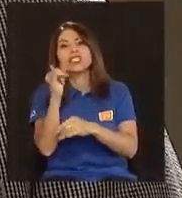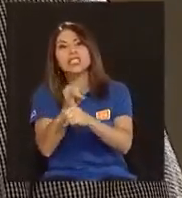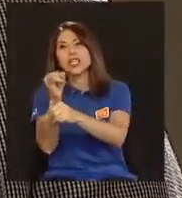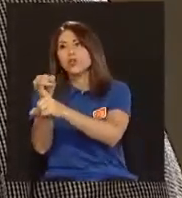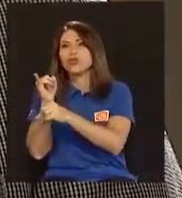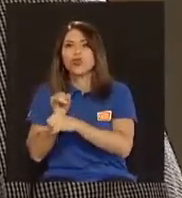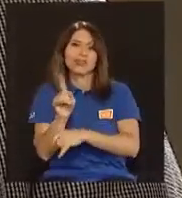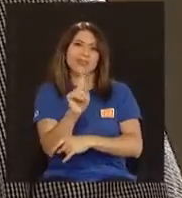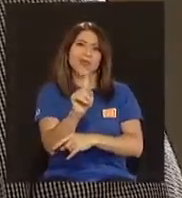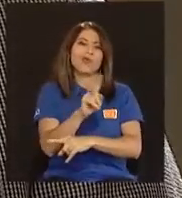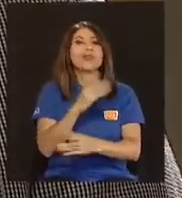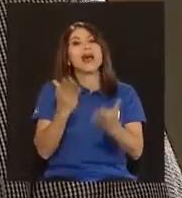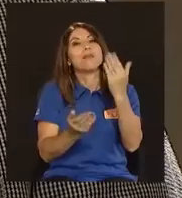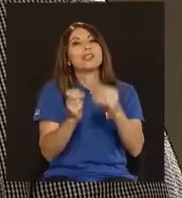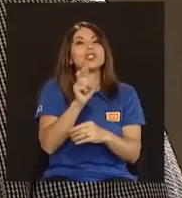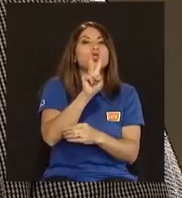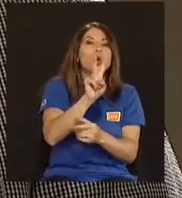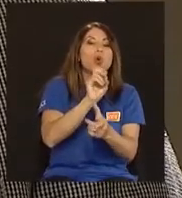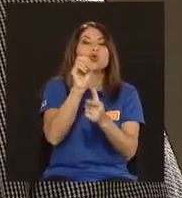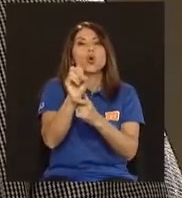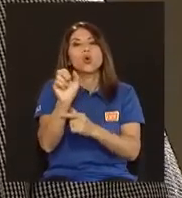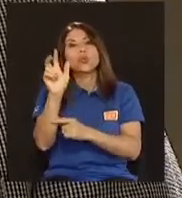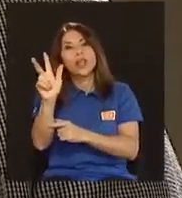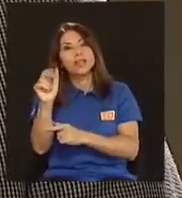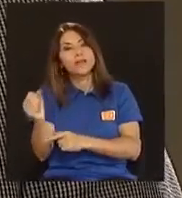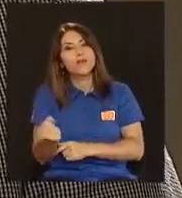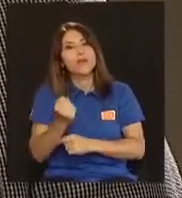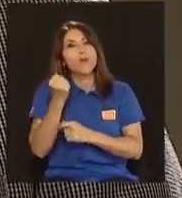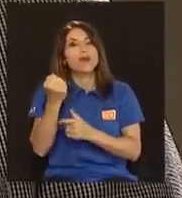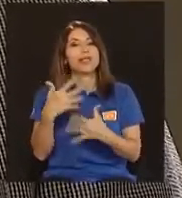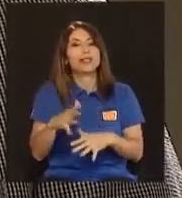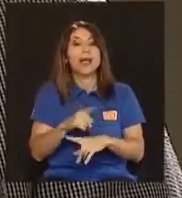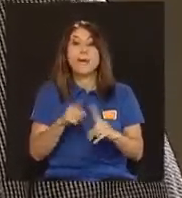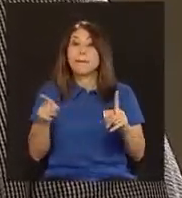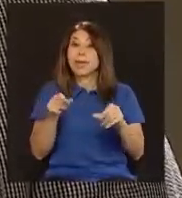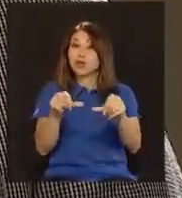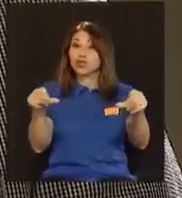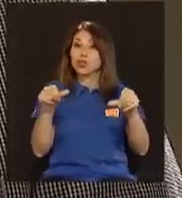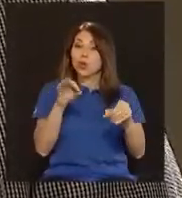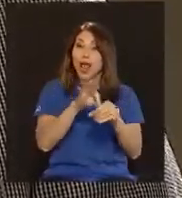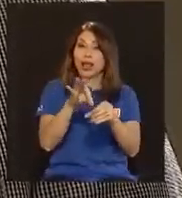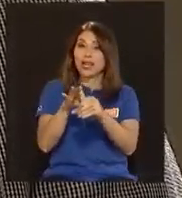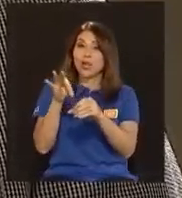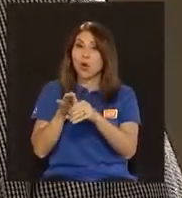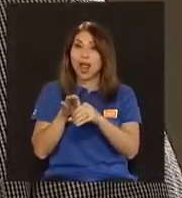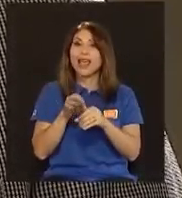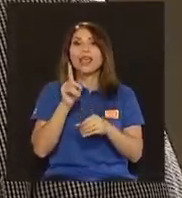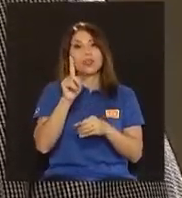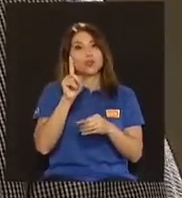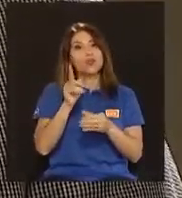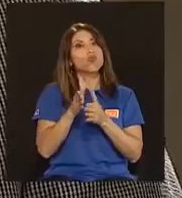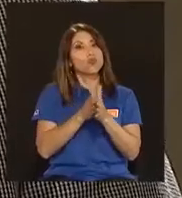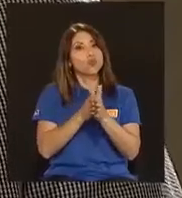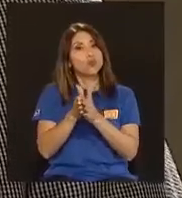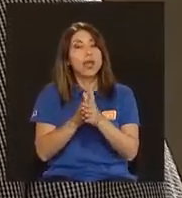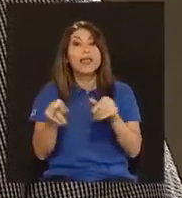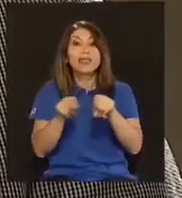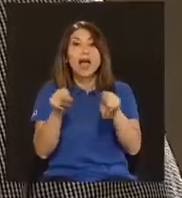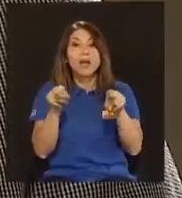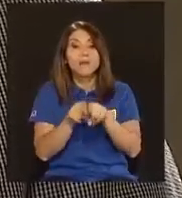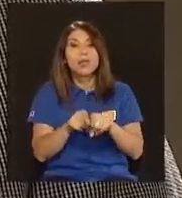fuertes, pero el sector agrícola es uno, y acabas de mencionar uno, el sector de nuevos emprendimientos, emprendimientos